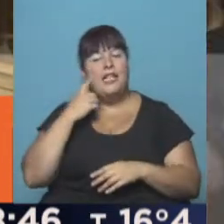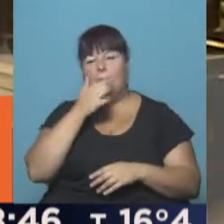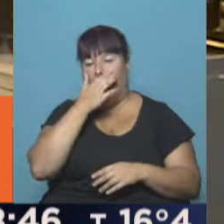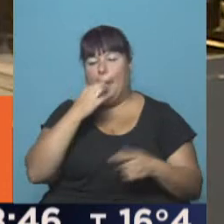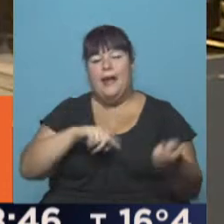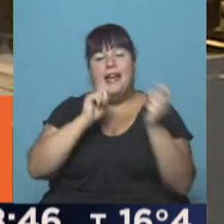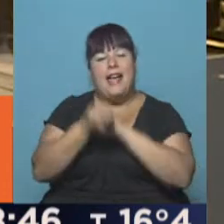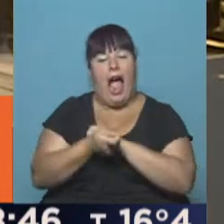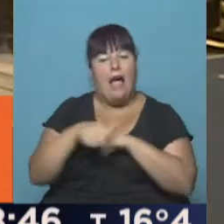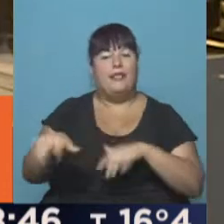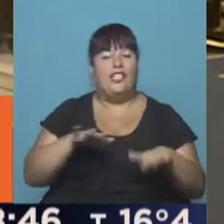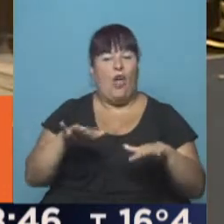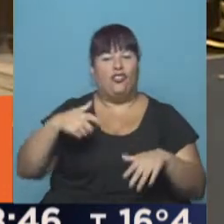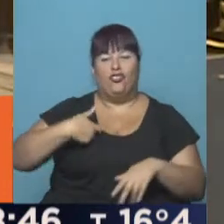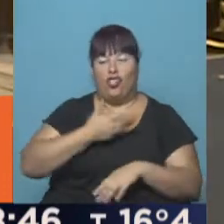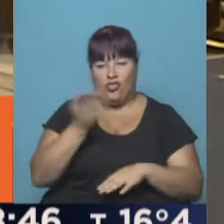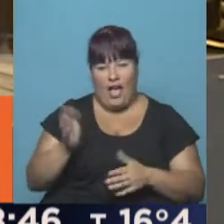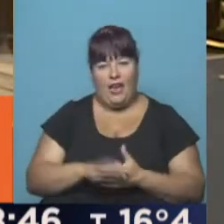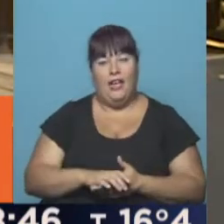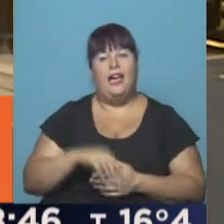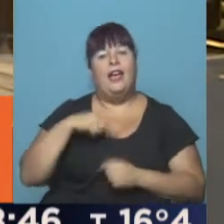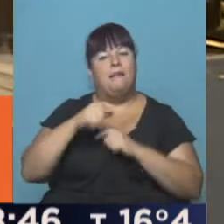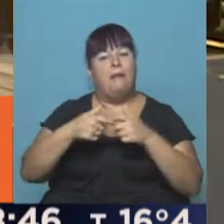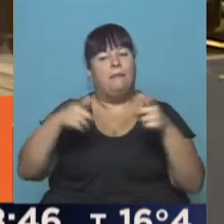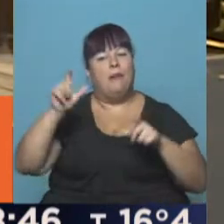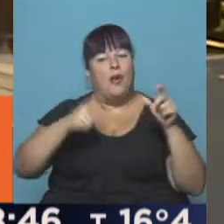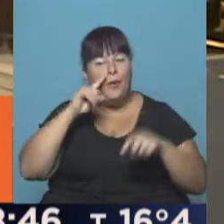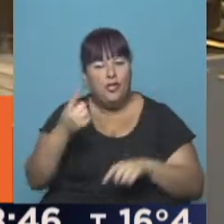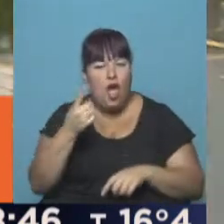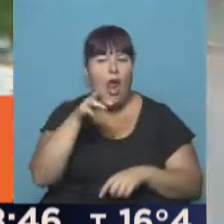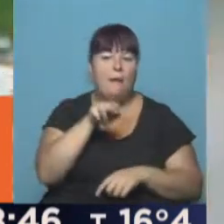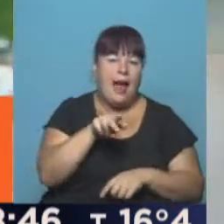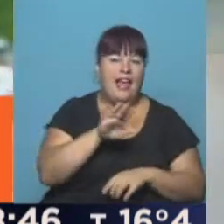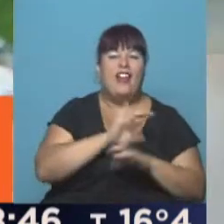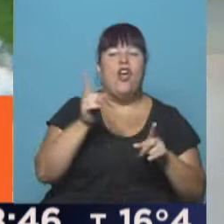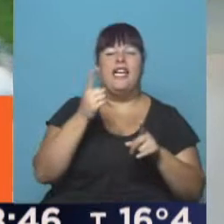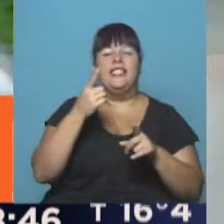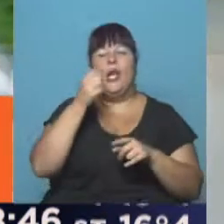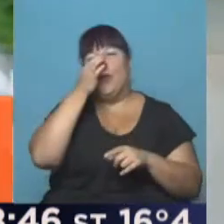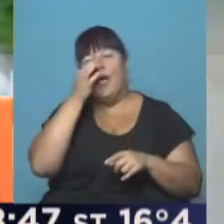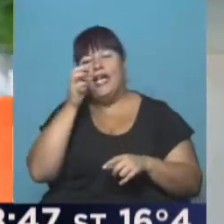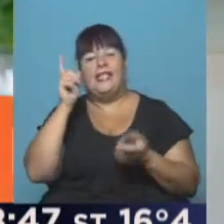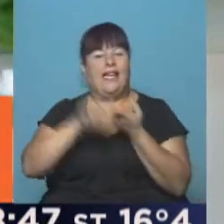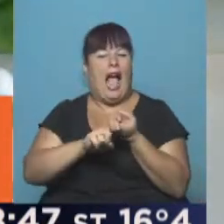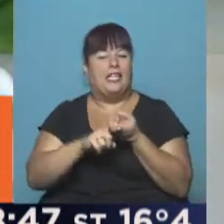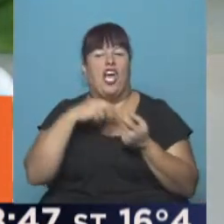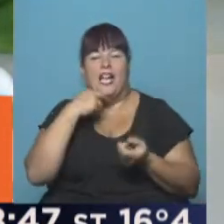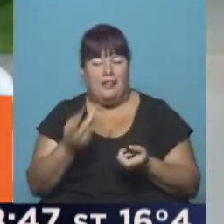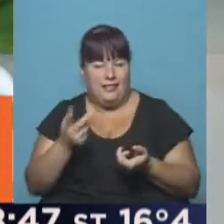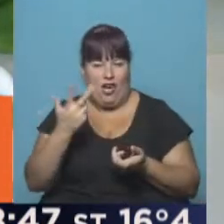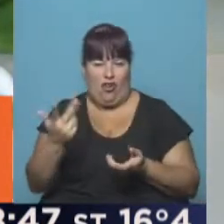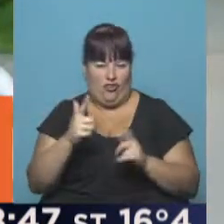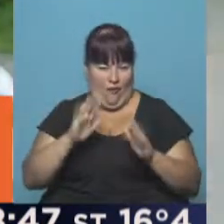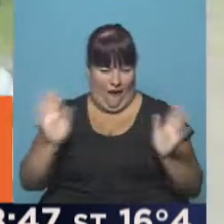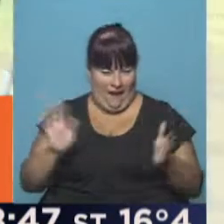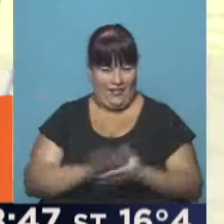cambió mucho la situación social y cada vez más gente vive sola o en pareja. Ya no es tan común que a los 20 te cases y tengas tres